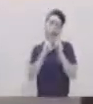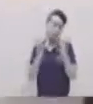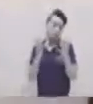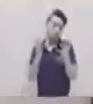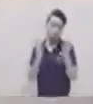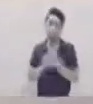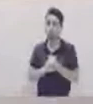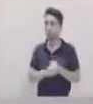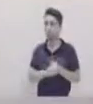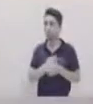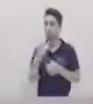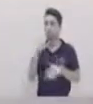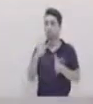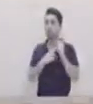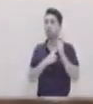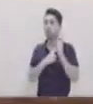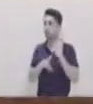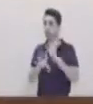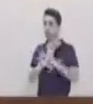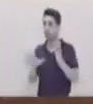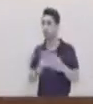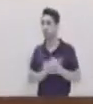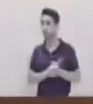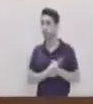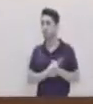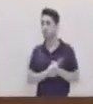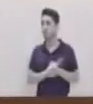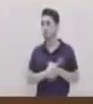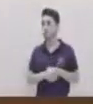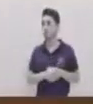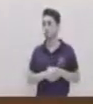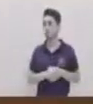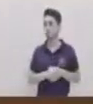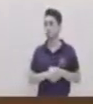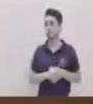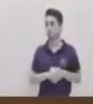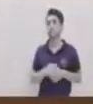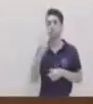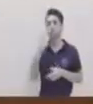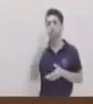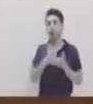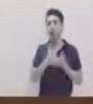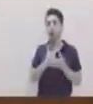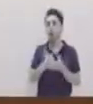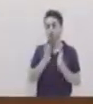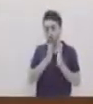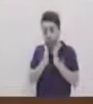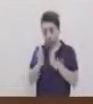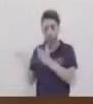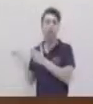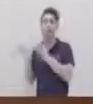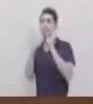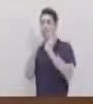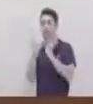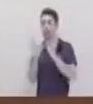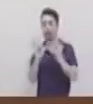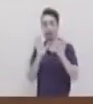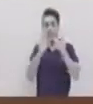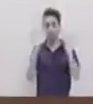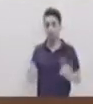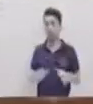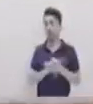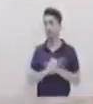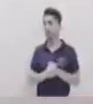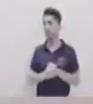exacto, porque en este caso solo es una demostración y nos va a ayudar a que el procedimiento se lleve a cabo